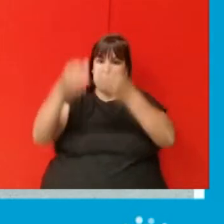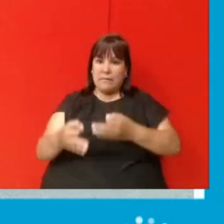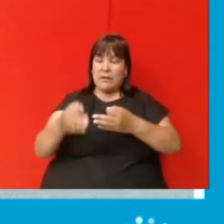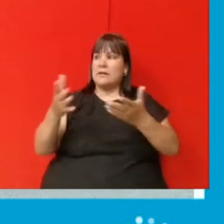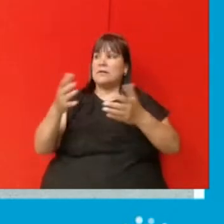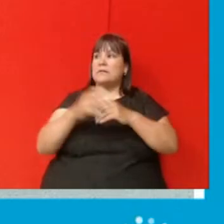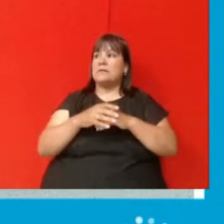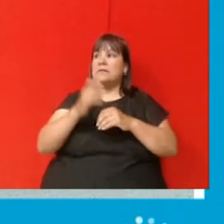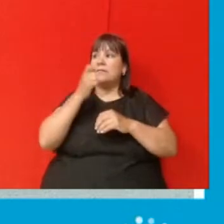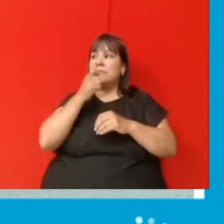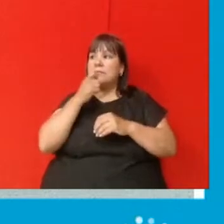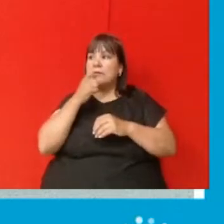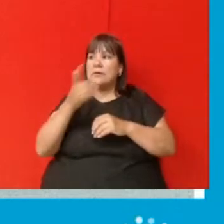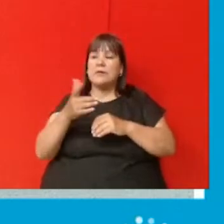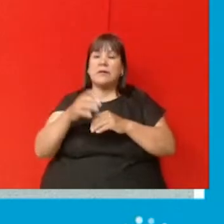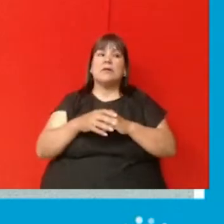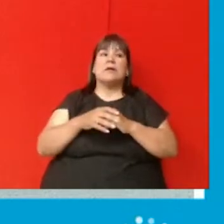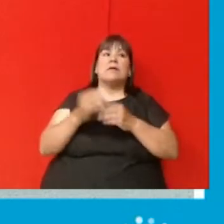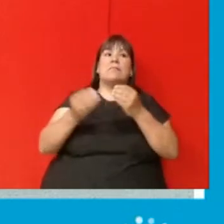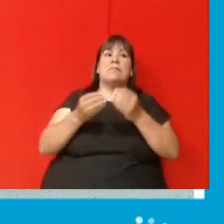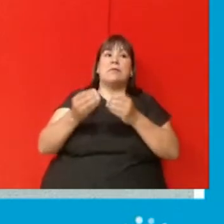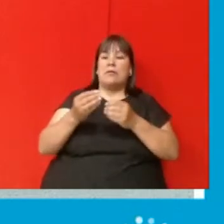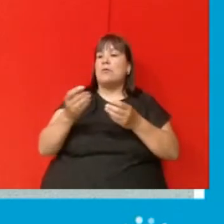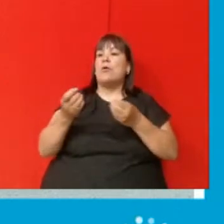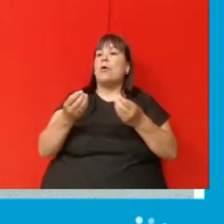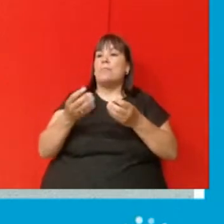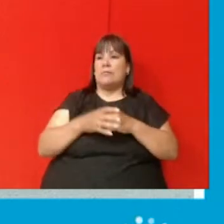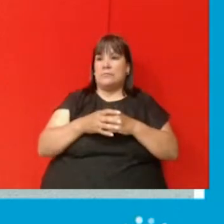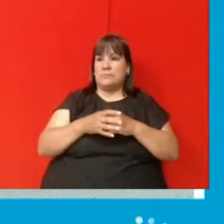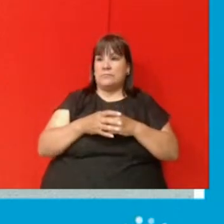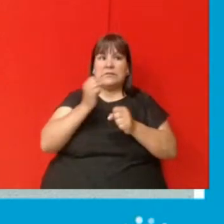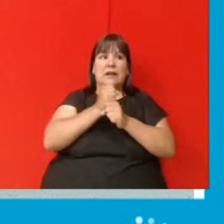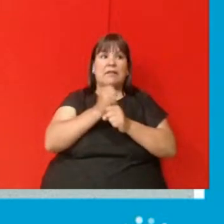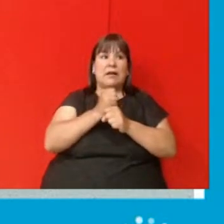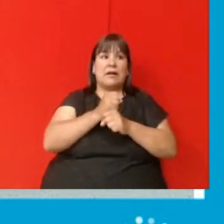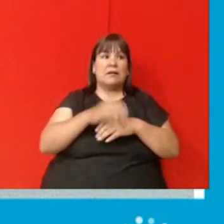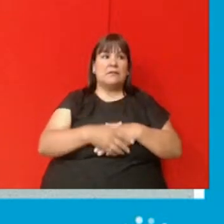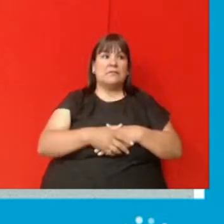se aborda los principios de bioética del 2005.